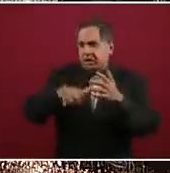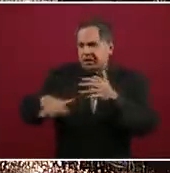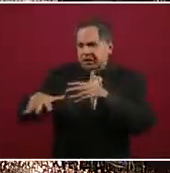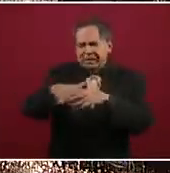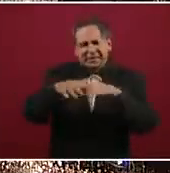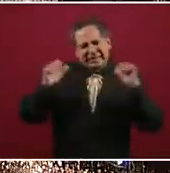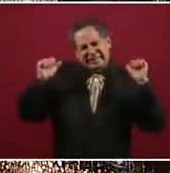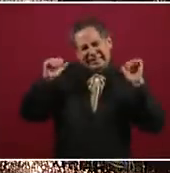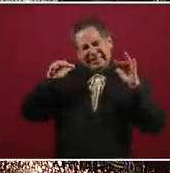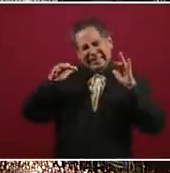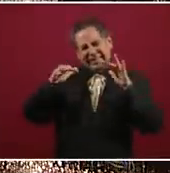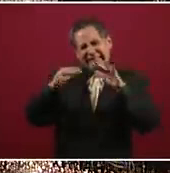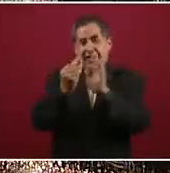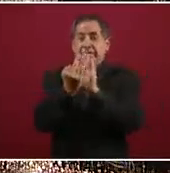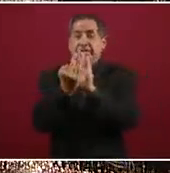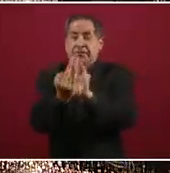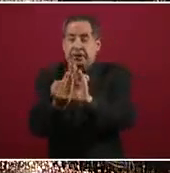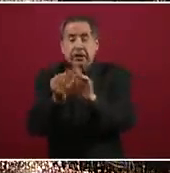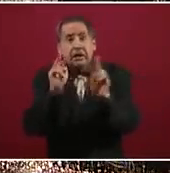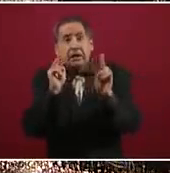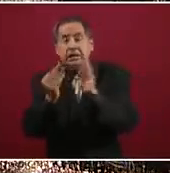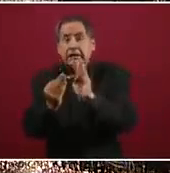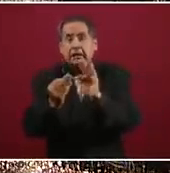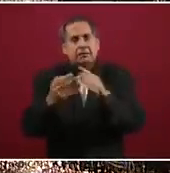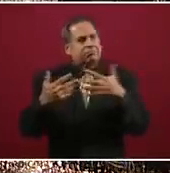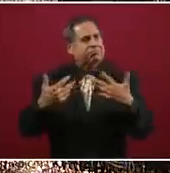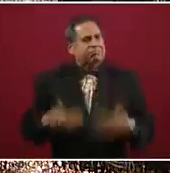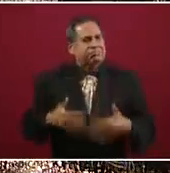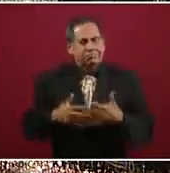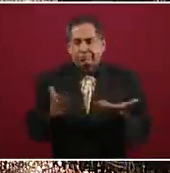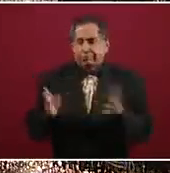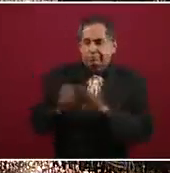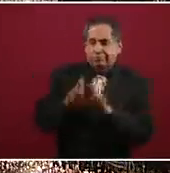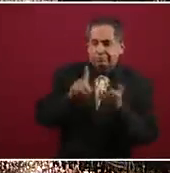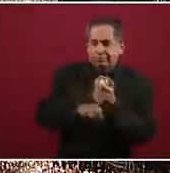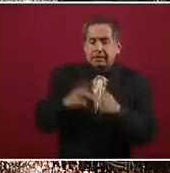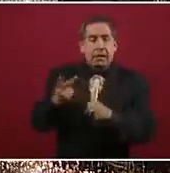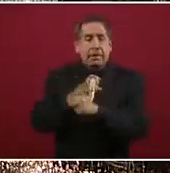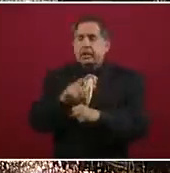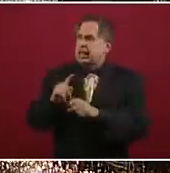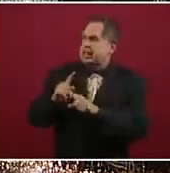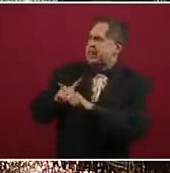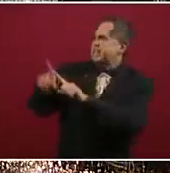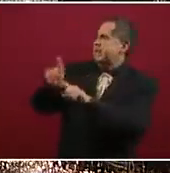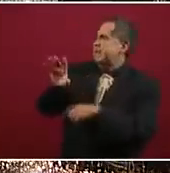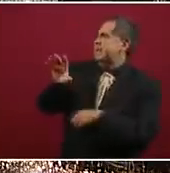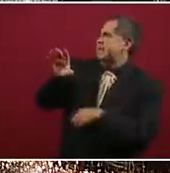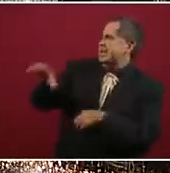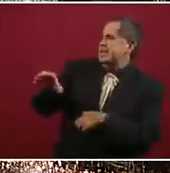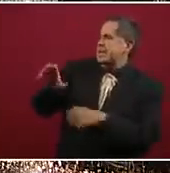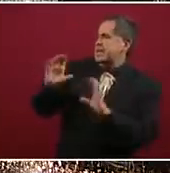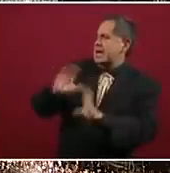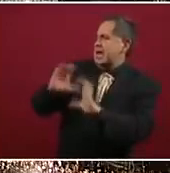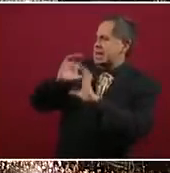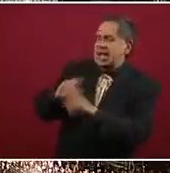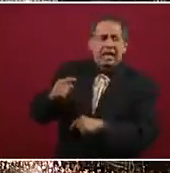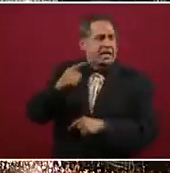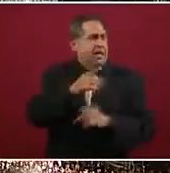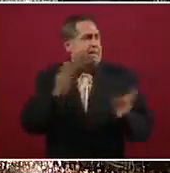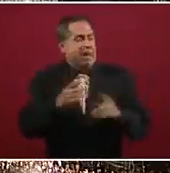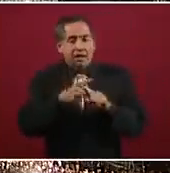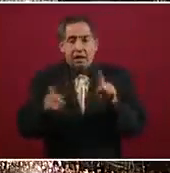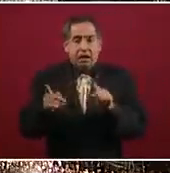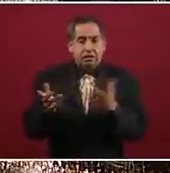llegar casi a la primera fila, diríamos, y que están un poco ajenos a lo que sucede en ese magno escenario que donde está ahora